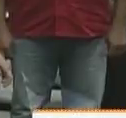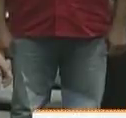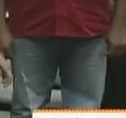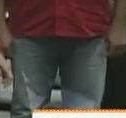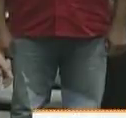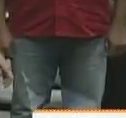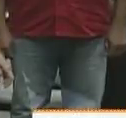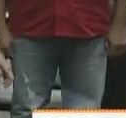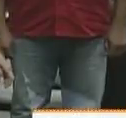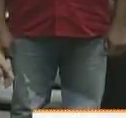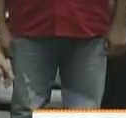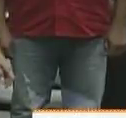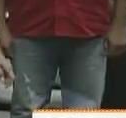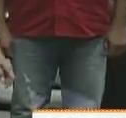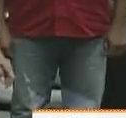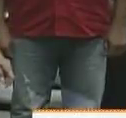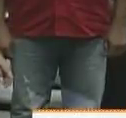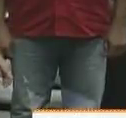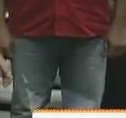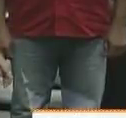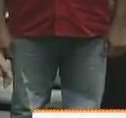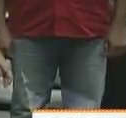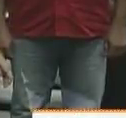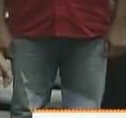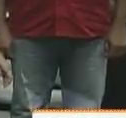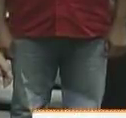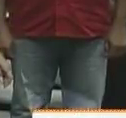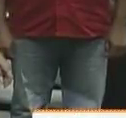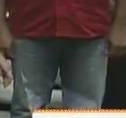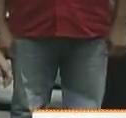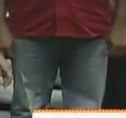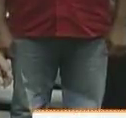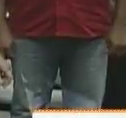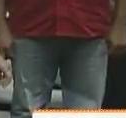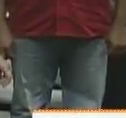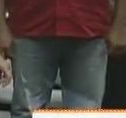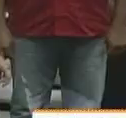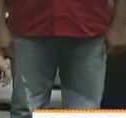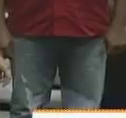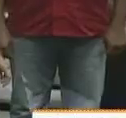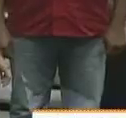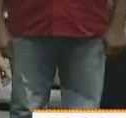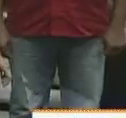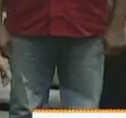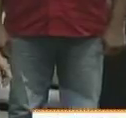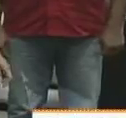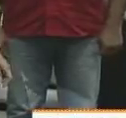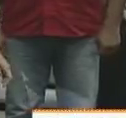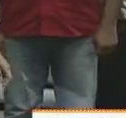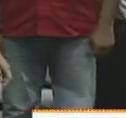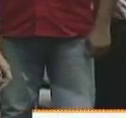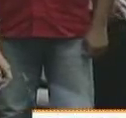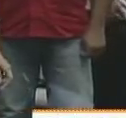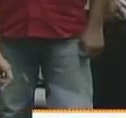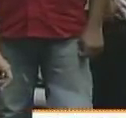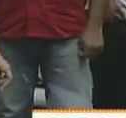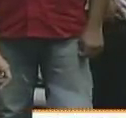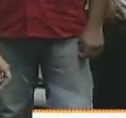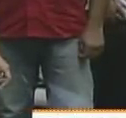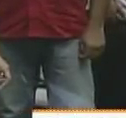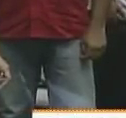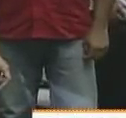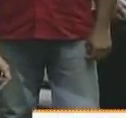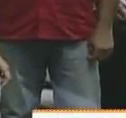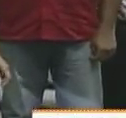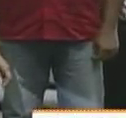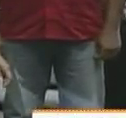Borges, ¿ah? ¿Qué hicieron con la Asamblea Nacional? La destruyeron, se dedicaron todo el 2016 a tratar de